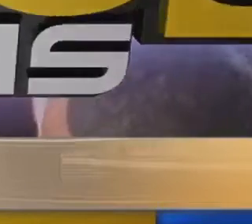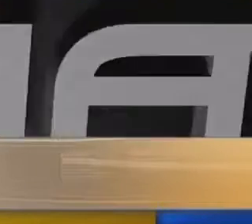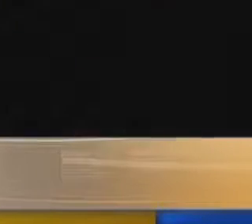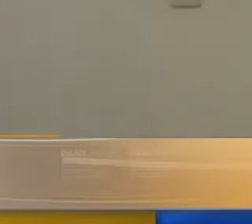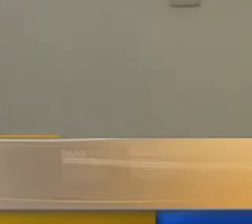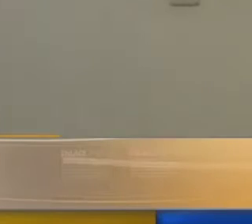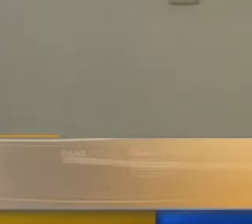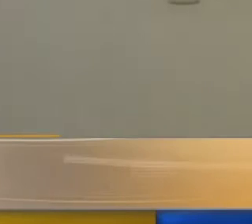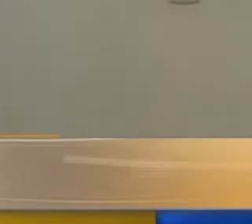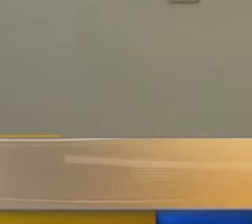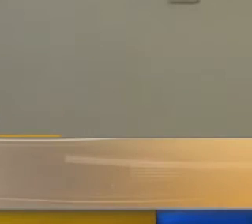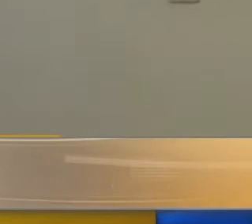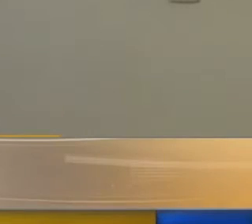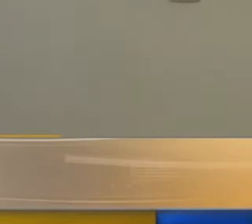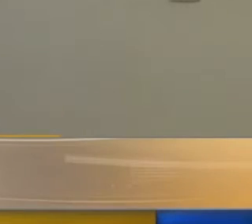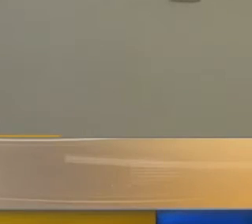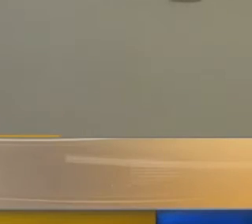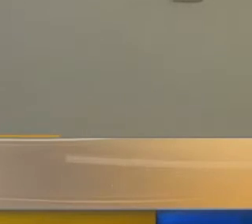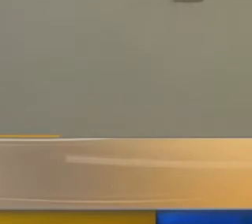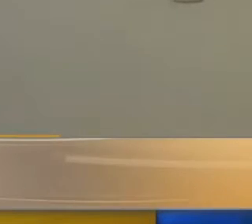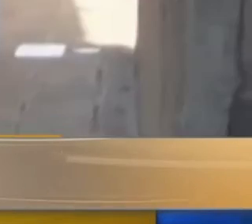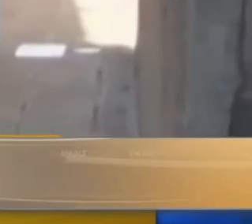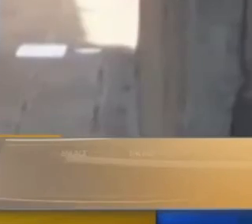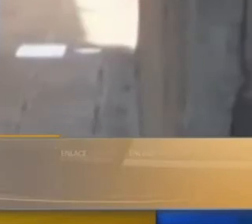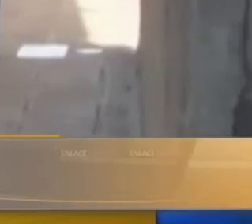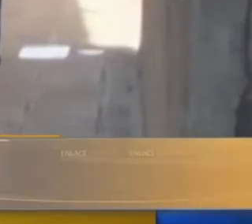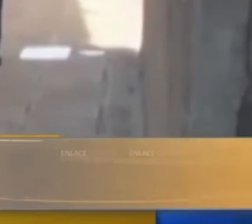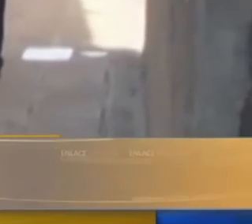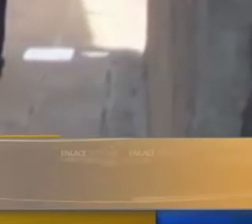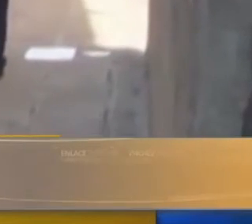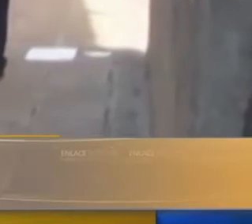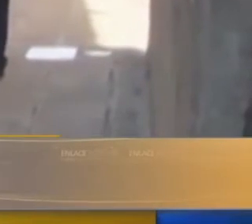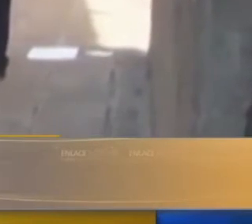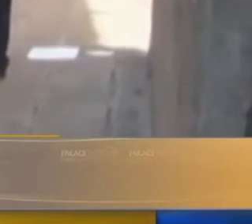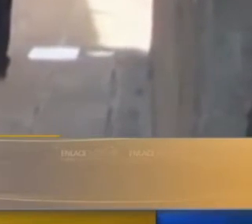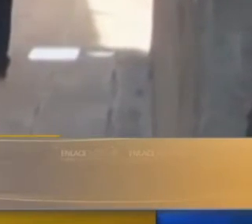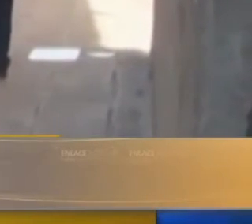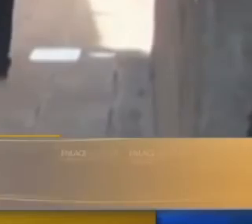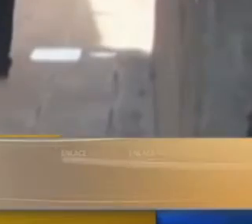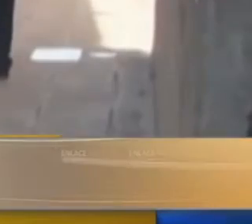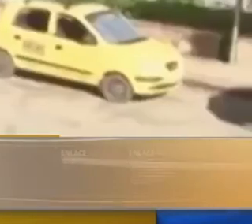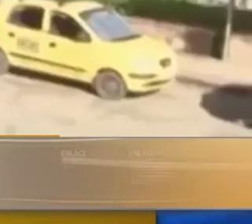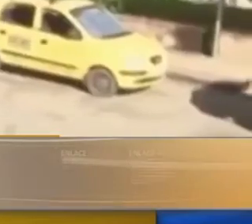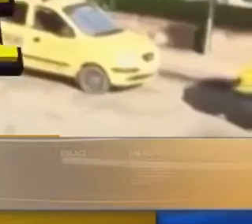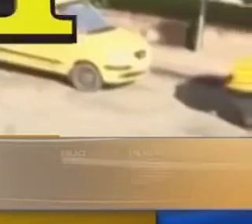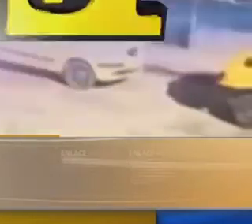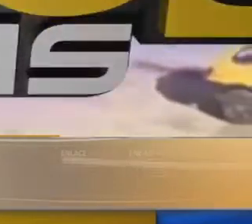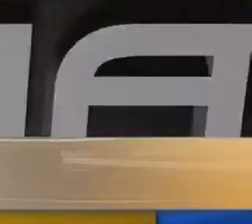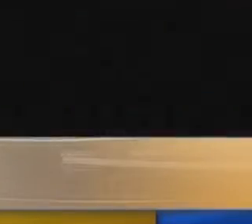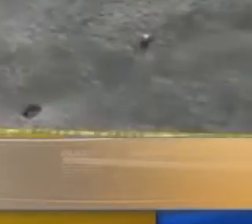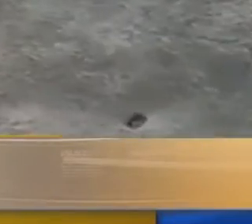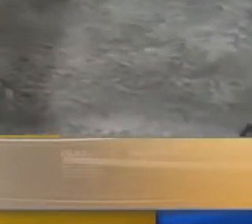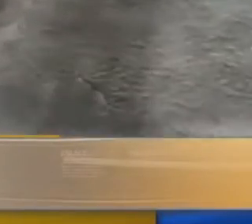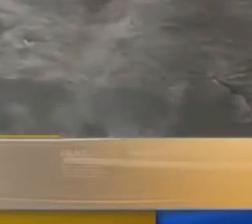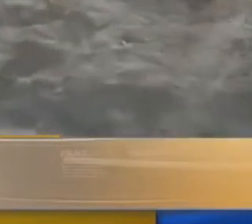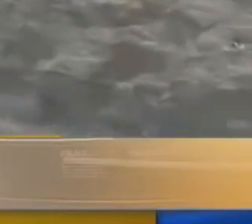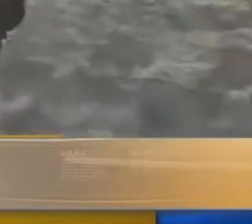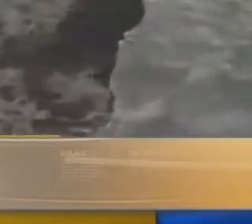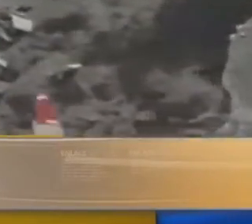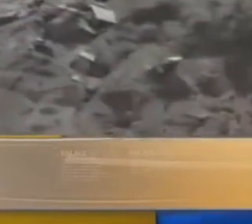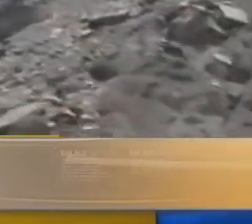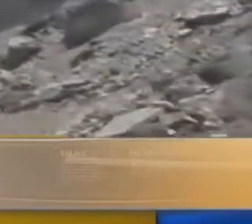Comunitario. Alcalde de San Vicente de Chucurí aclara cómo avanza el proceso de gasificación con Ecopetrol en la Lizama Vizcaína. Sigue el